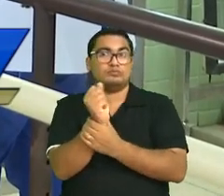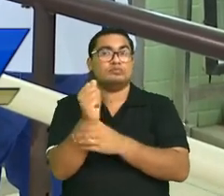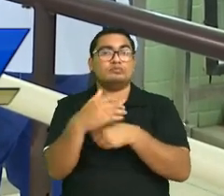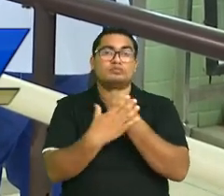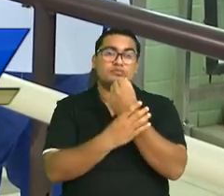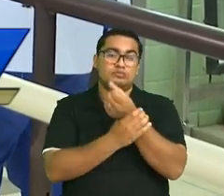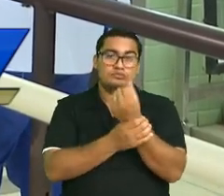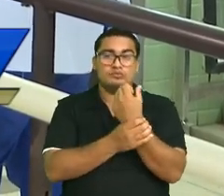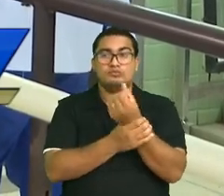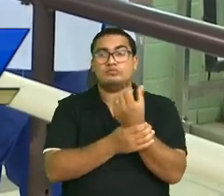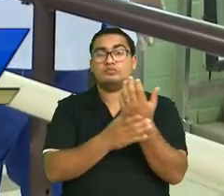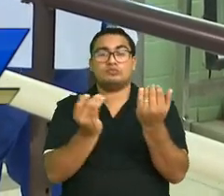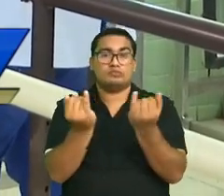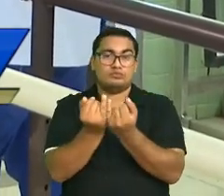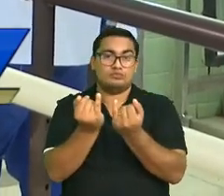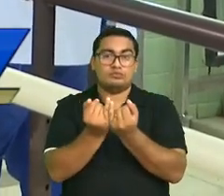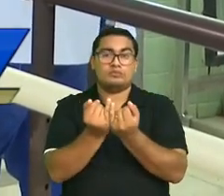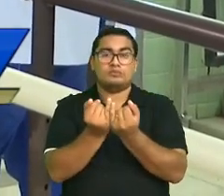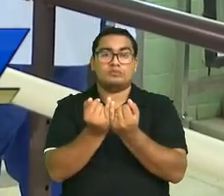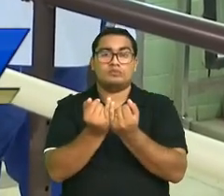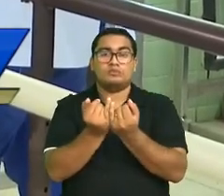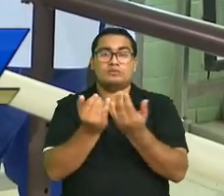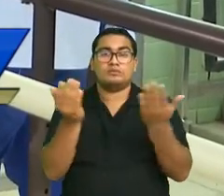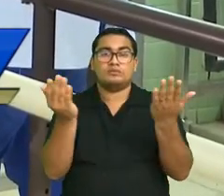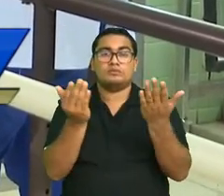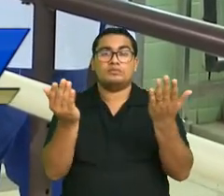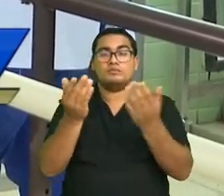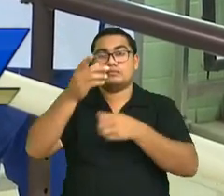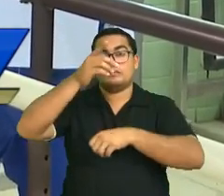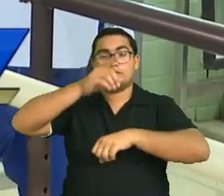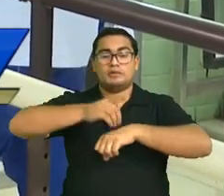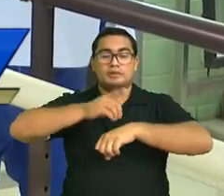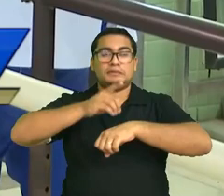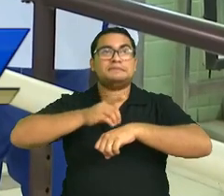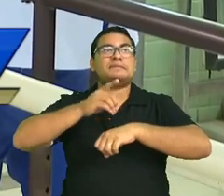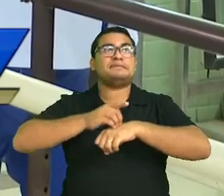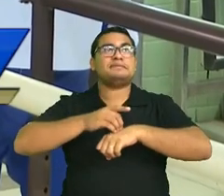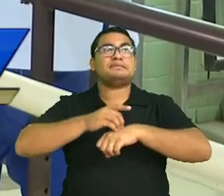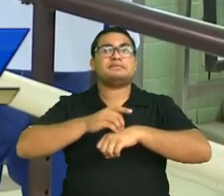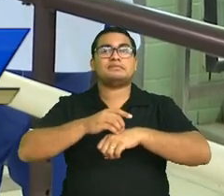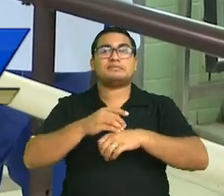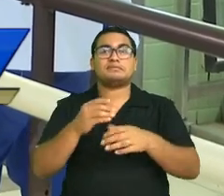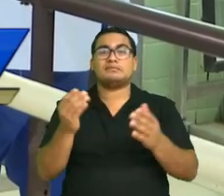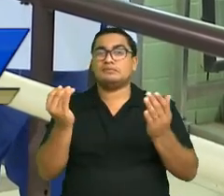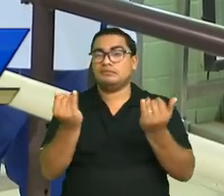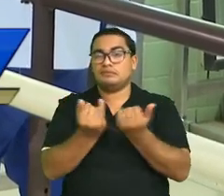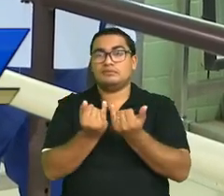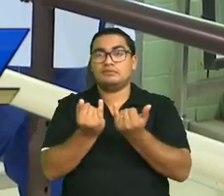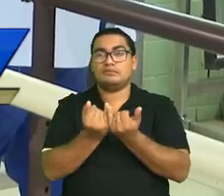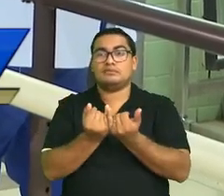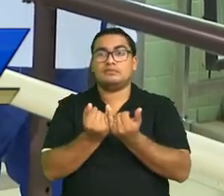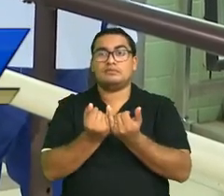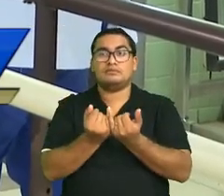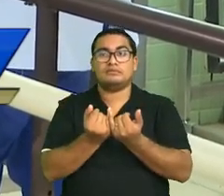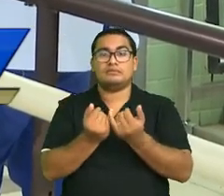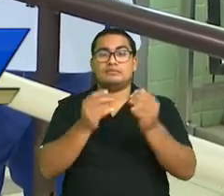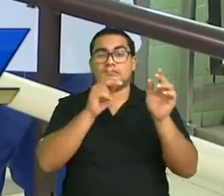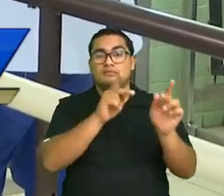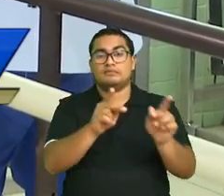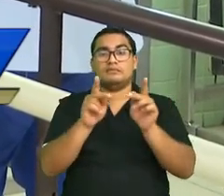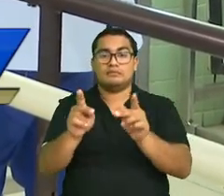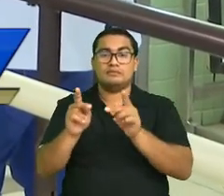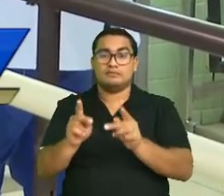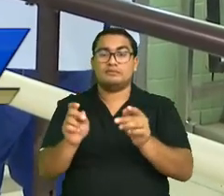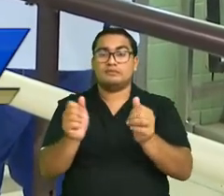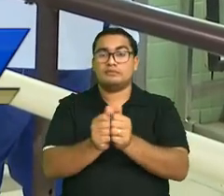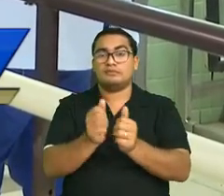distintas discapacidades, toda la parte, digamos, médica, y además de rehabilitación a las personas que van